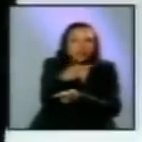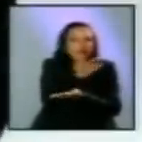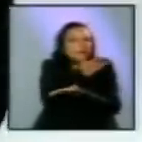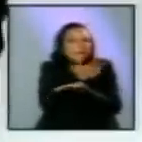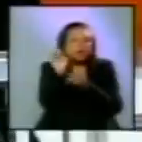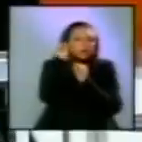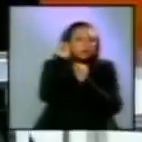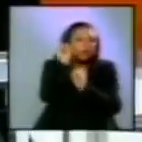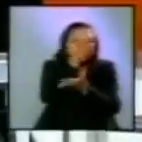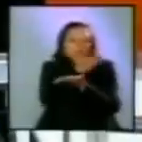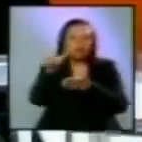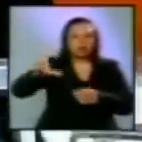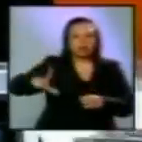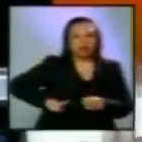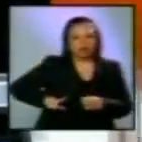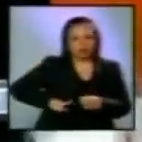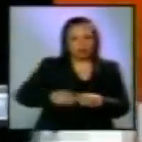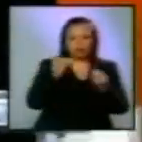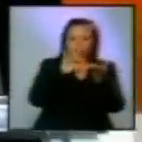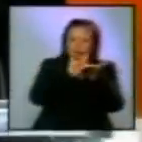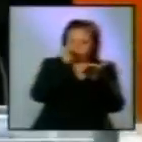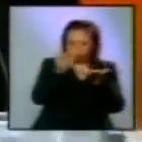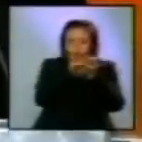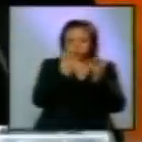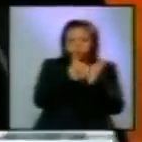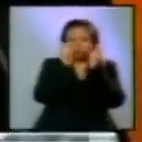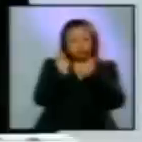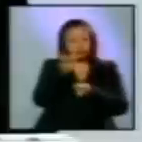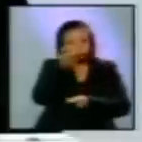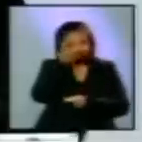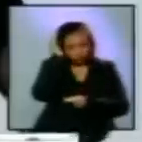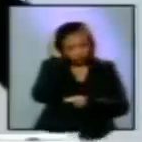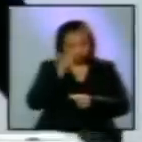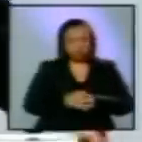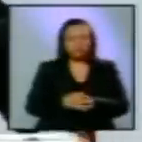independiente también del gobierno. Muchas gracias. Ahora tiene la palabra Enrique Peña Nieto.